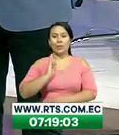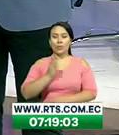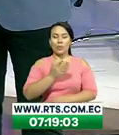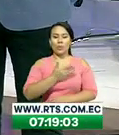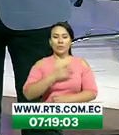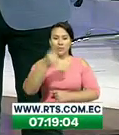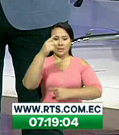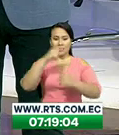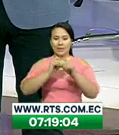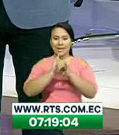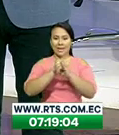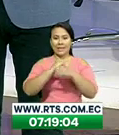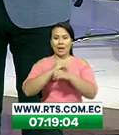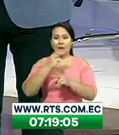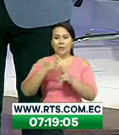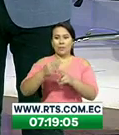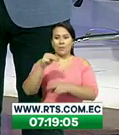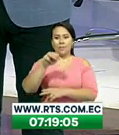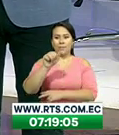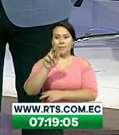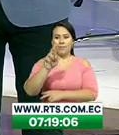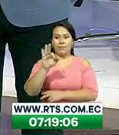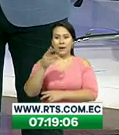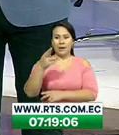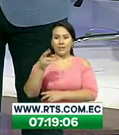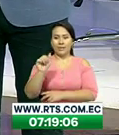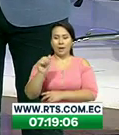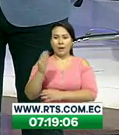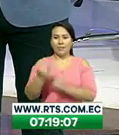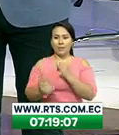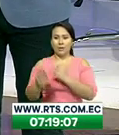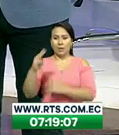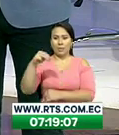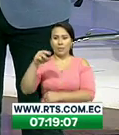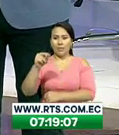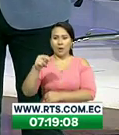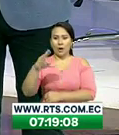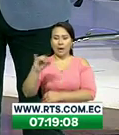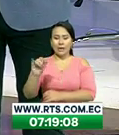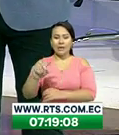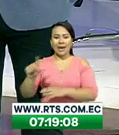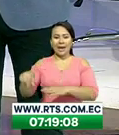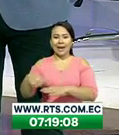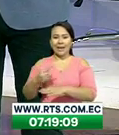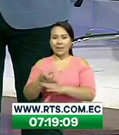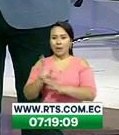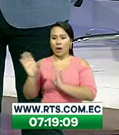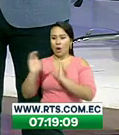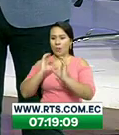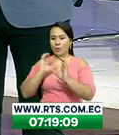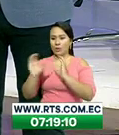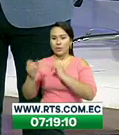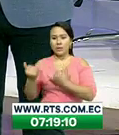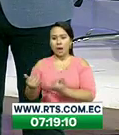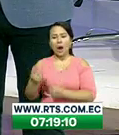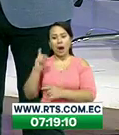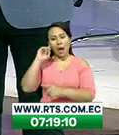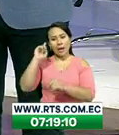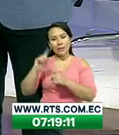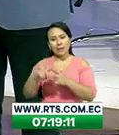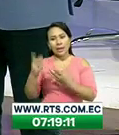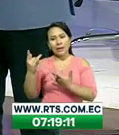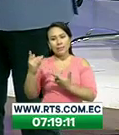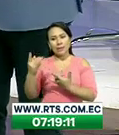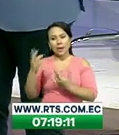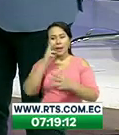ingeniera Marta Moncayo, gerente de la Corporación Nacional de Telecomunicaciones. Con ella estaremos dialogando acerca de la